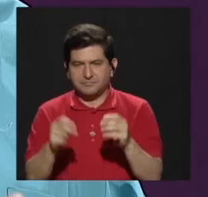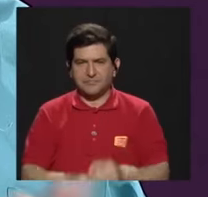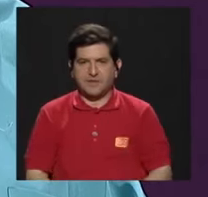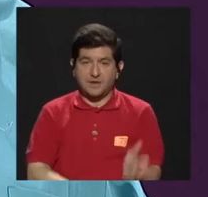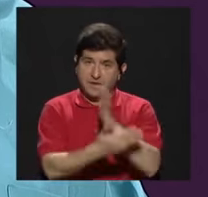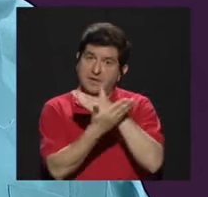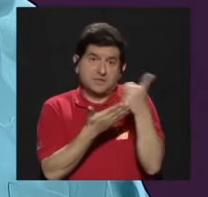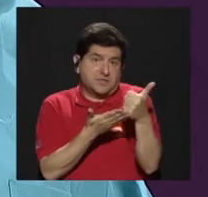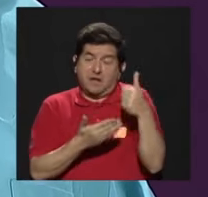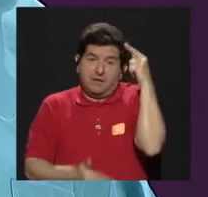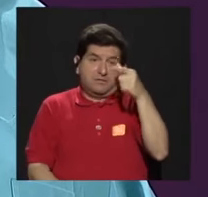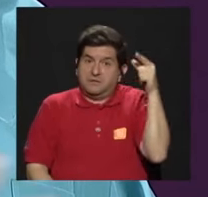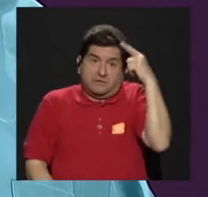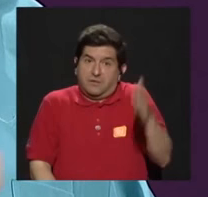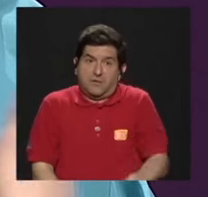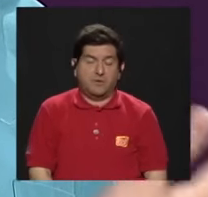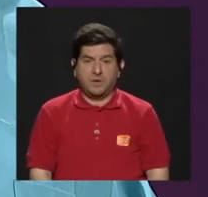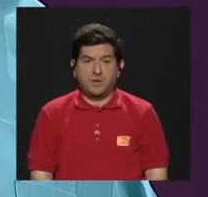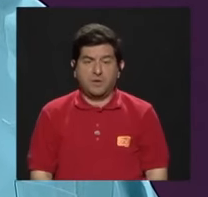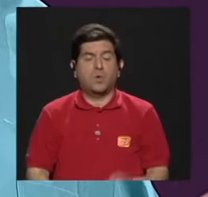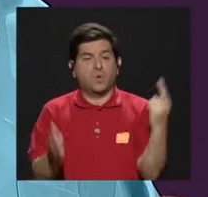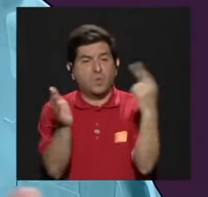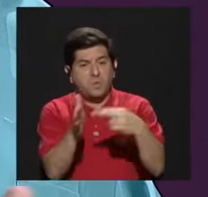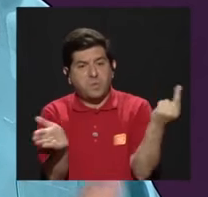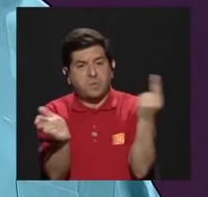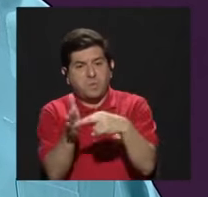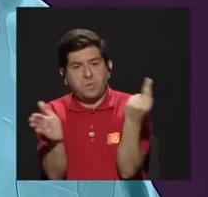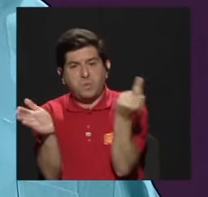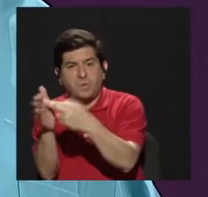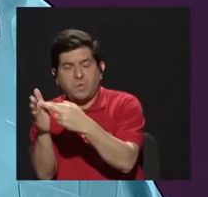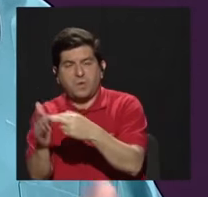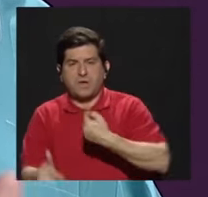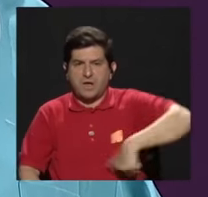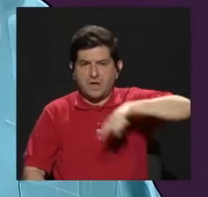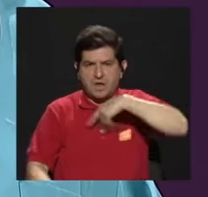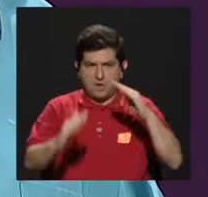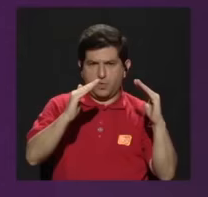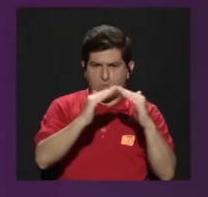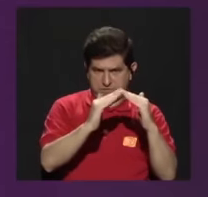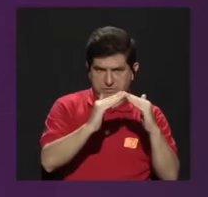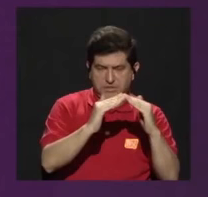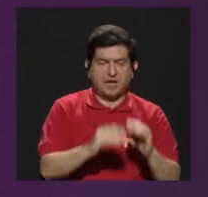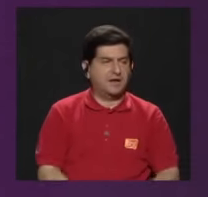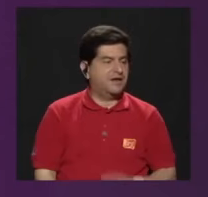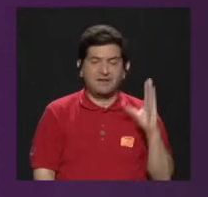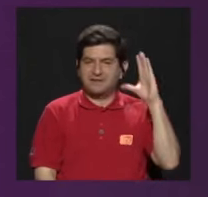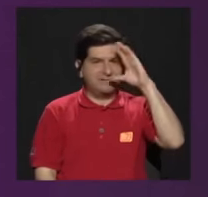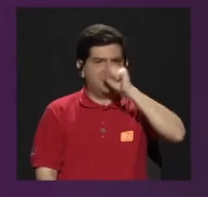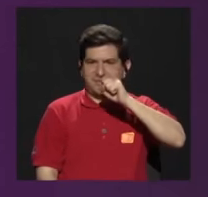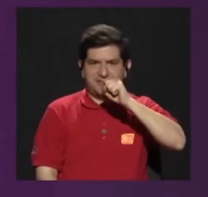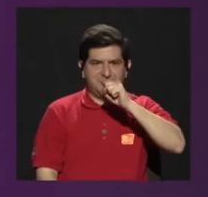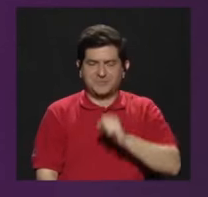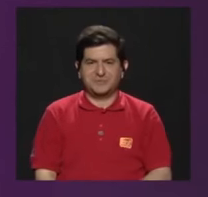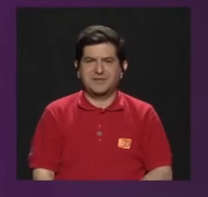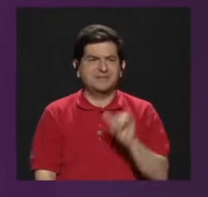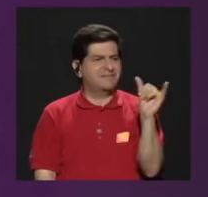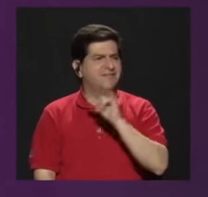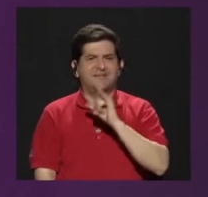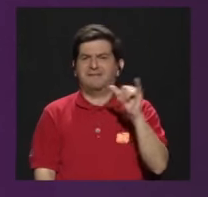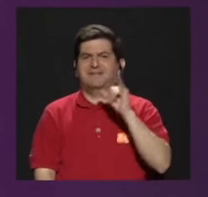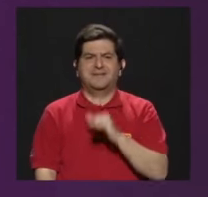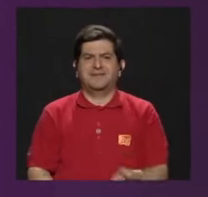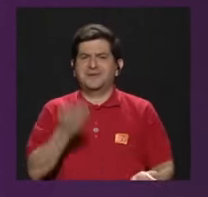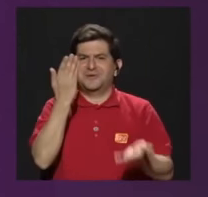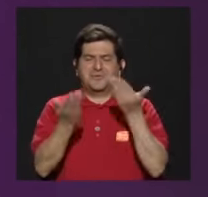algo que indudablemente se reproduce, digamos, desde nuestros hogares y que muchas veces no lo percibimos como si fuera,